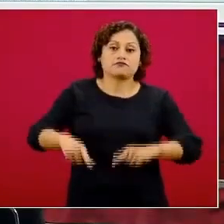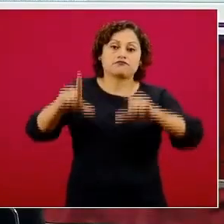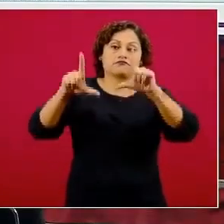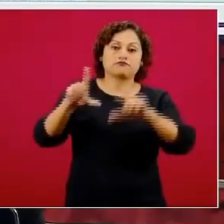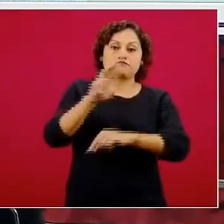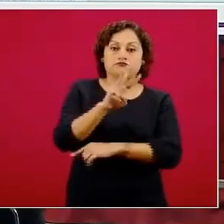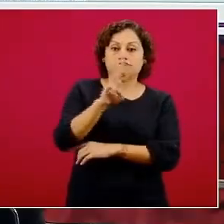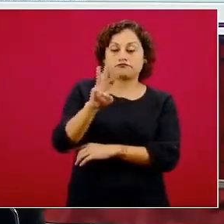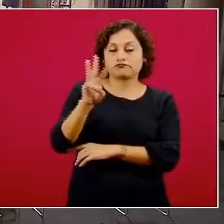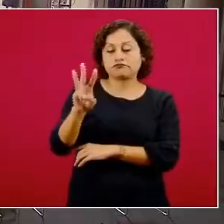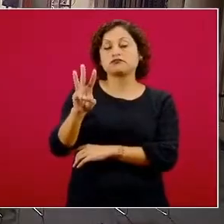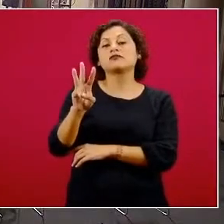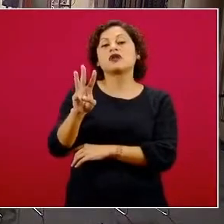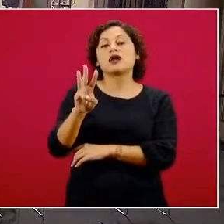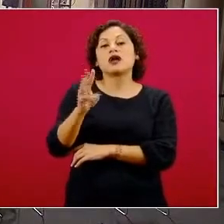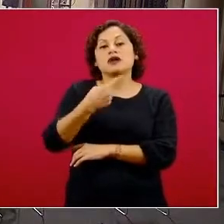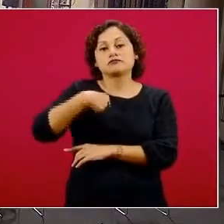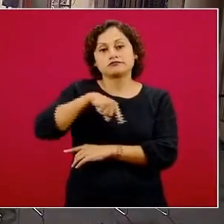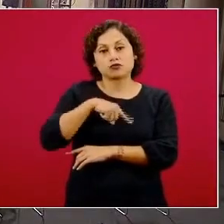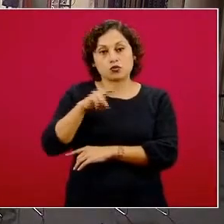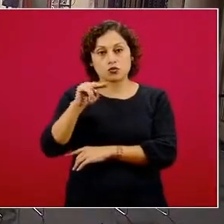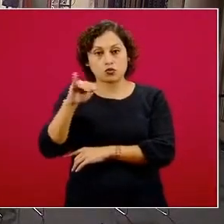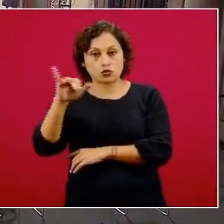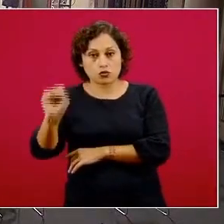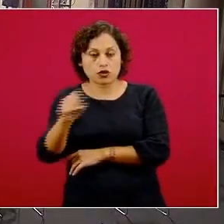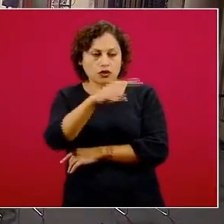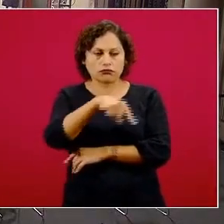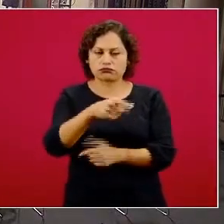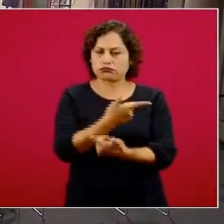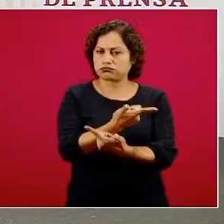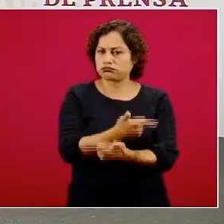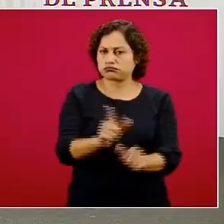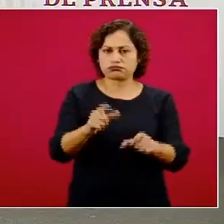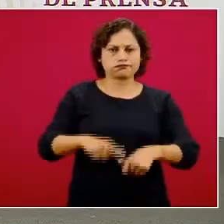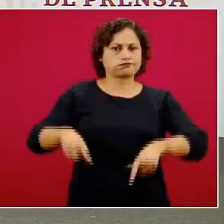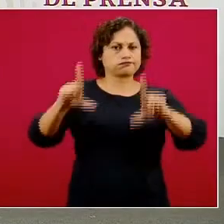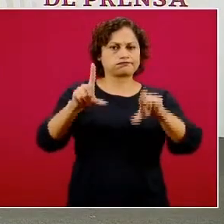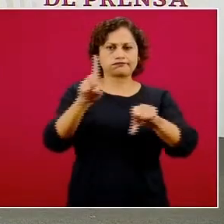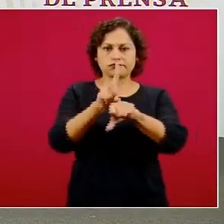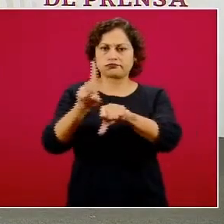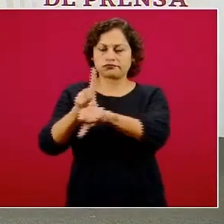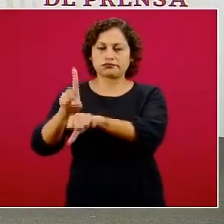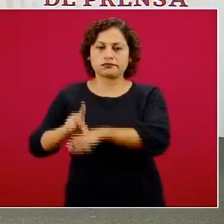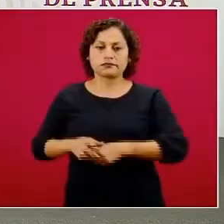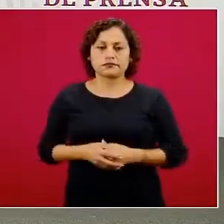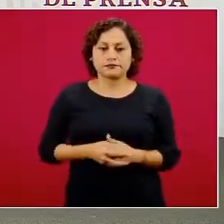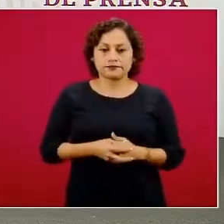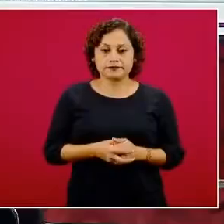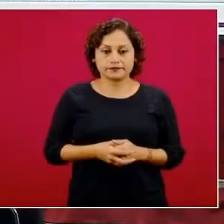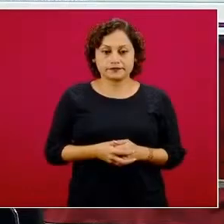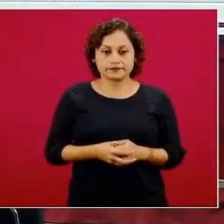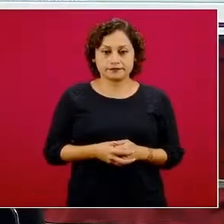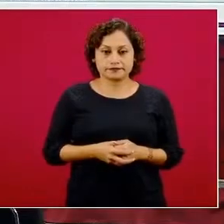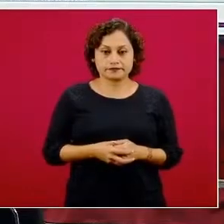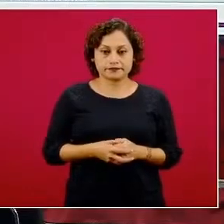General de Epidemiología y a los cuales pues pueden tener acceso y todos los días se emiten.